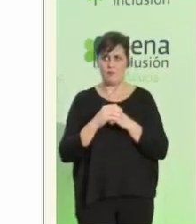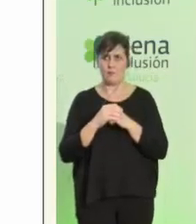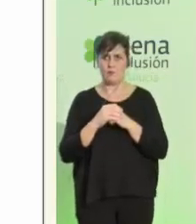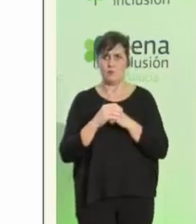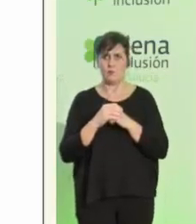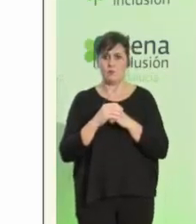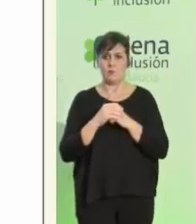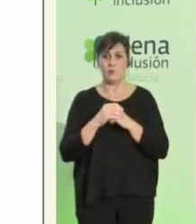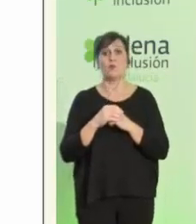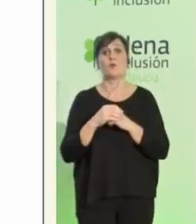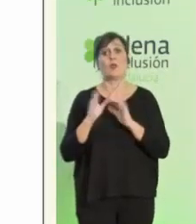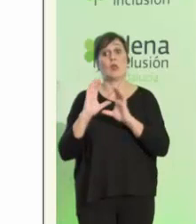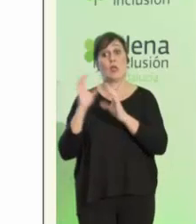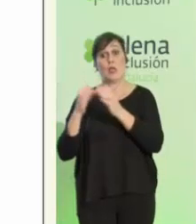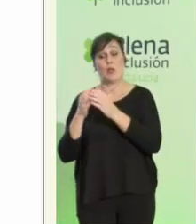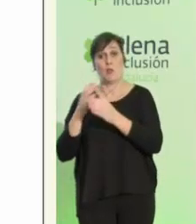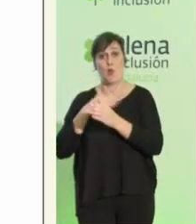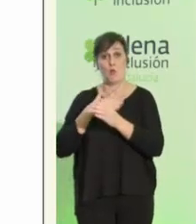Y junto con un equipo